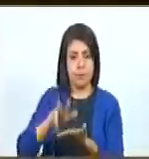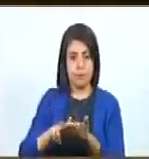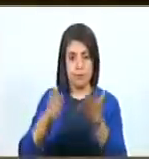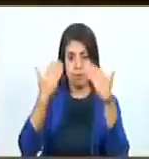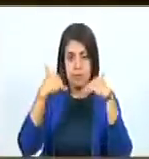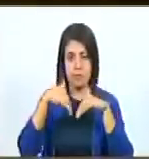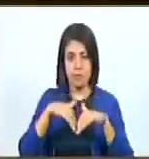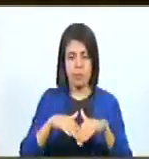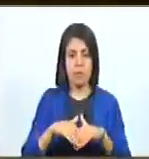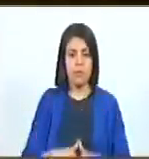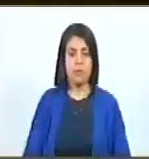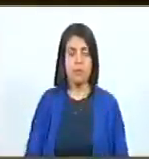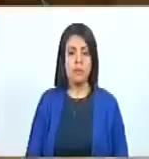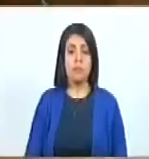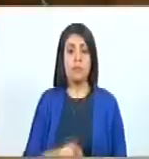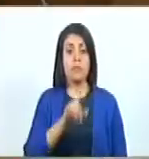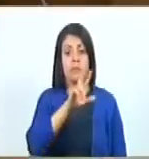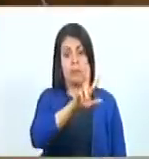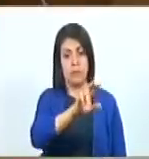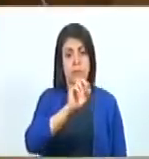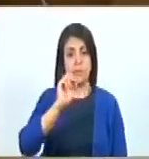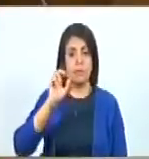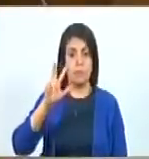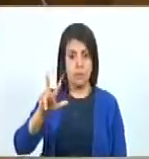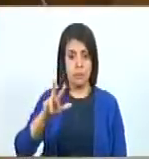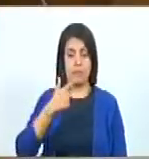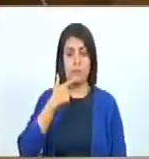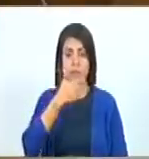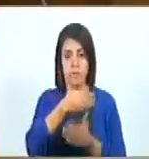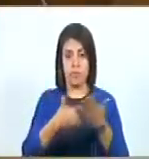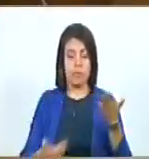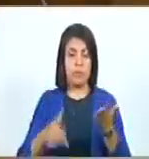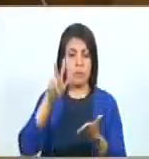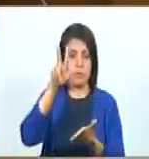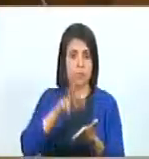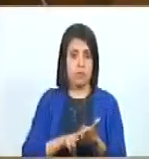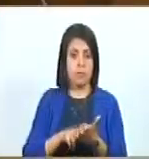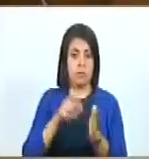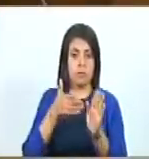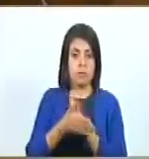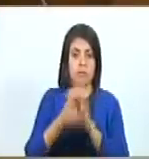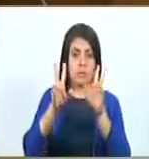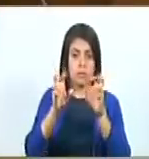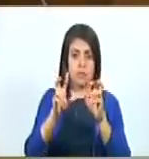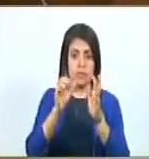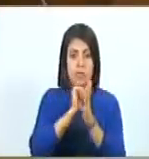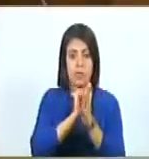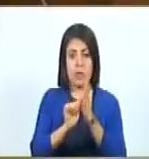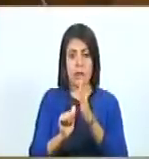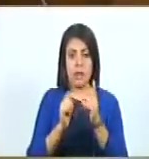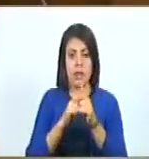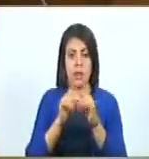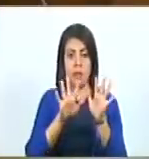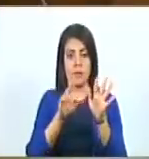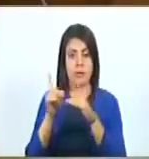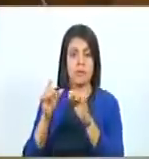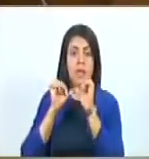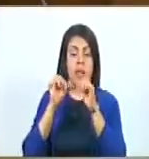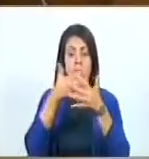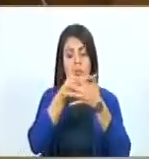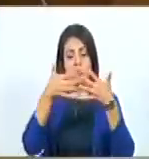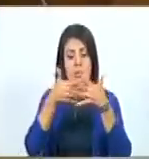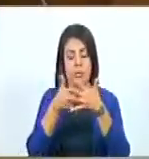Aprobado, siguiente. Trigésimo tercero, se propone aprobar el contenido del nuevo artículo 16, quedando